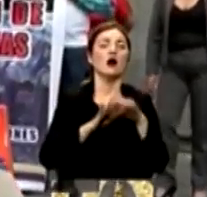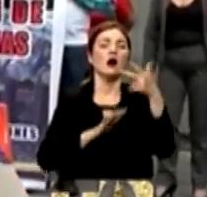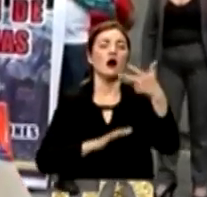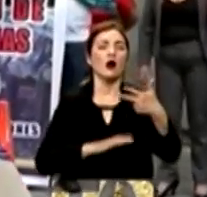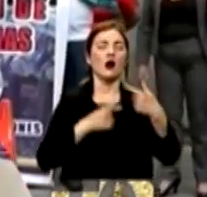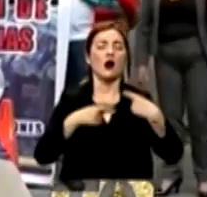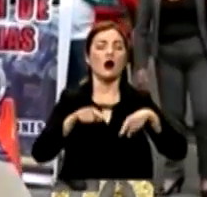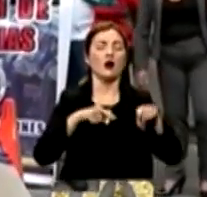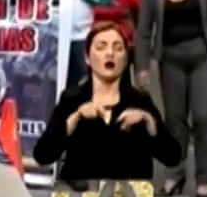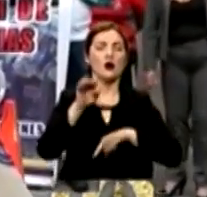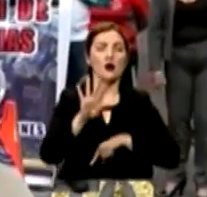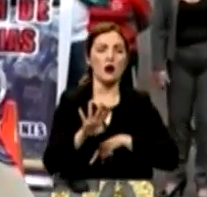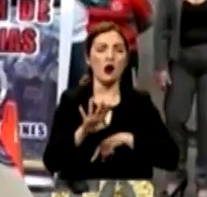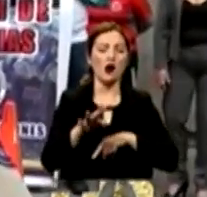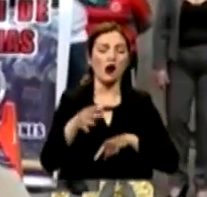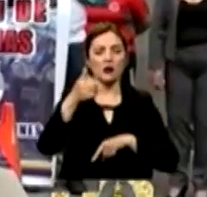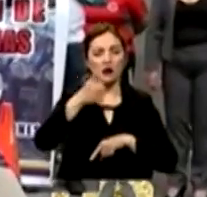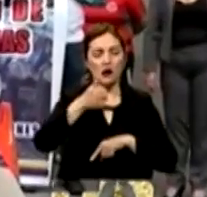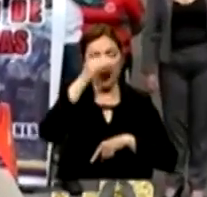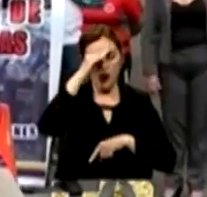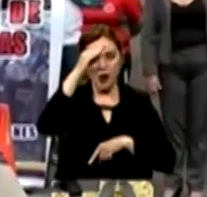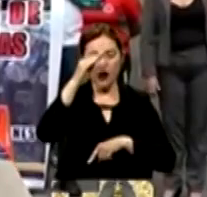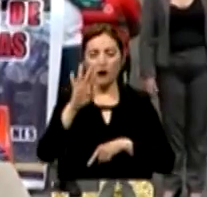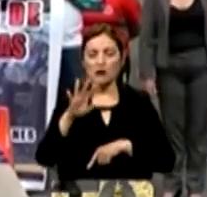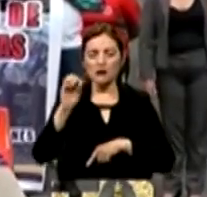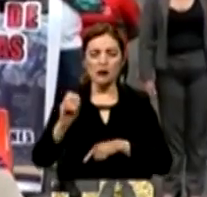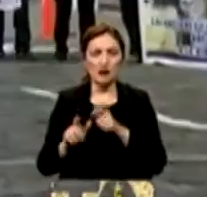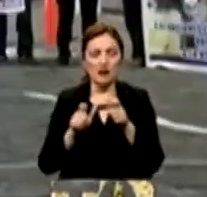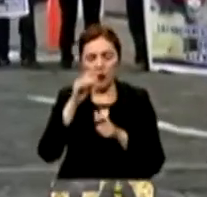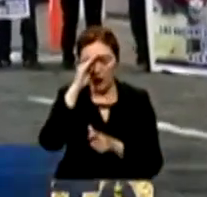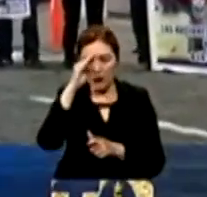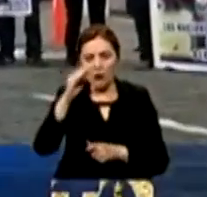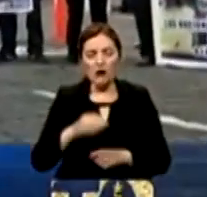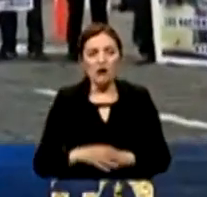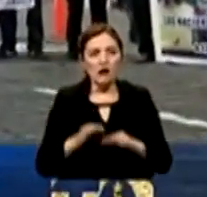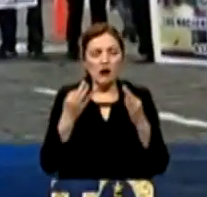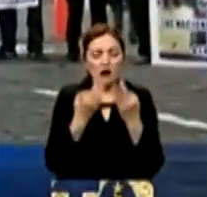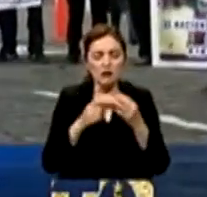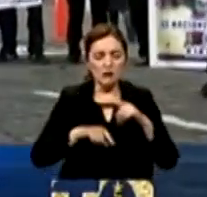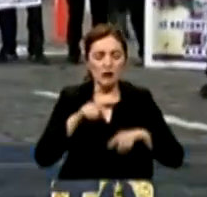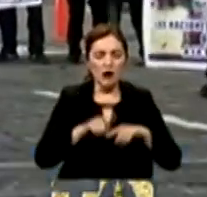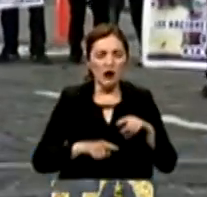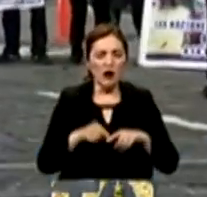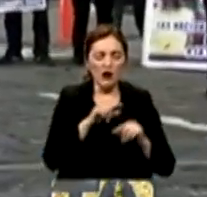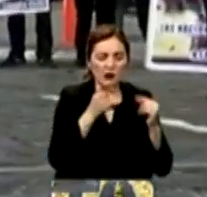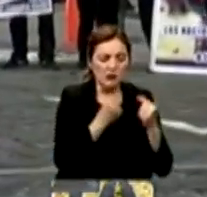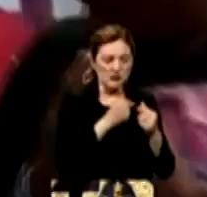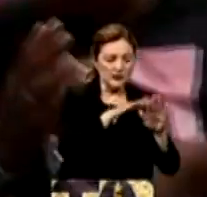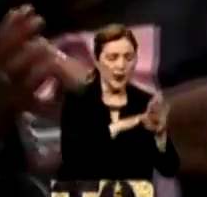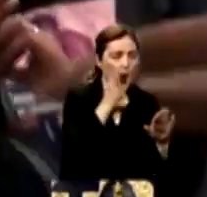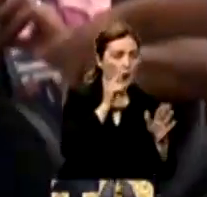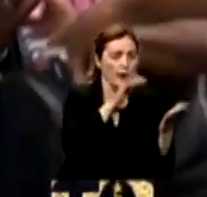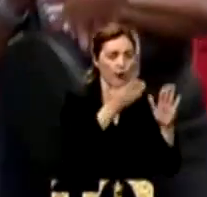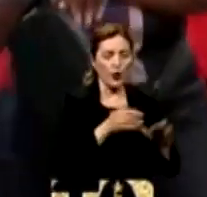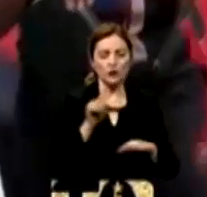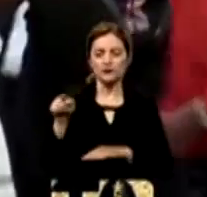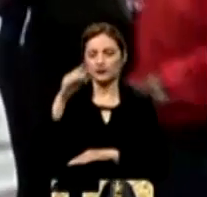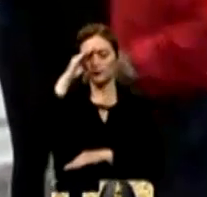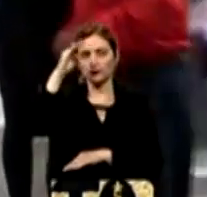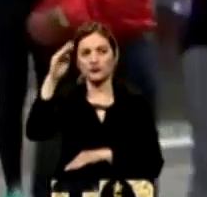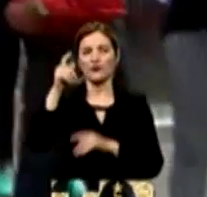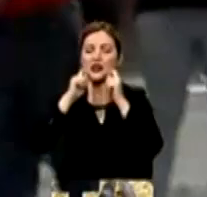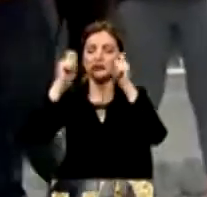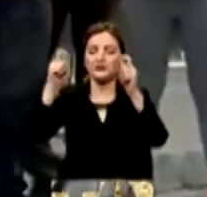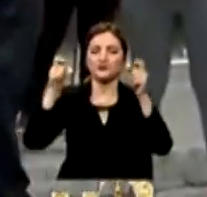3 señores jefes, 4 señores oficiales y 40 señores policías. Familiares y amigos de las dos partes involucradas, con gritos y